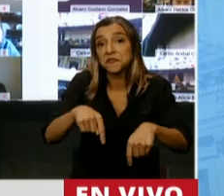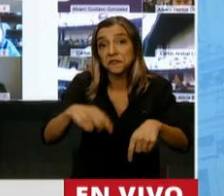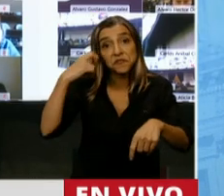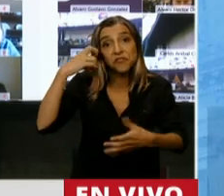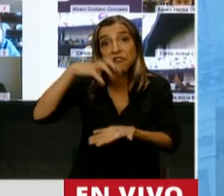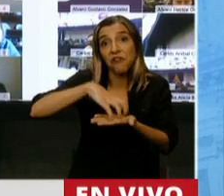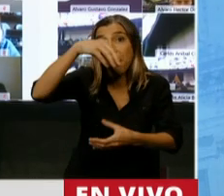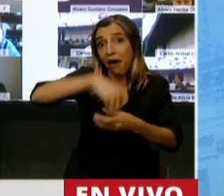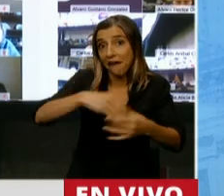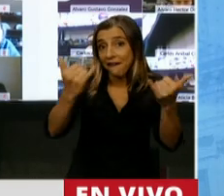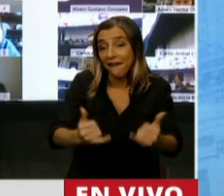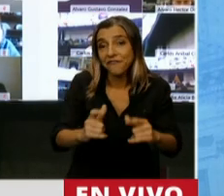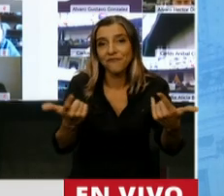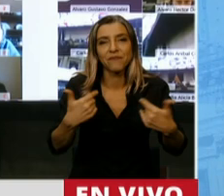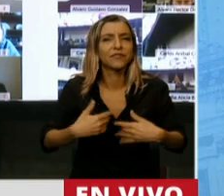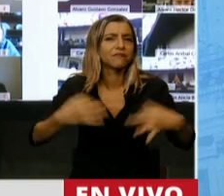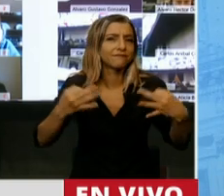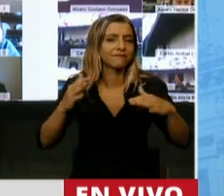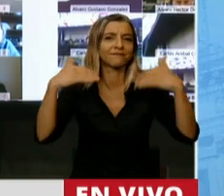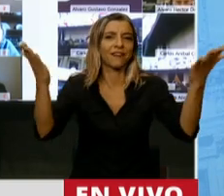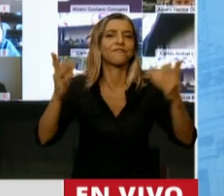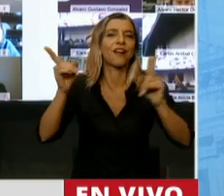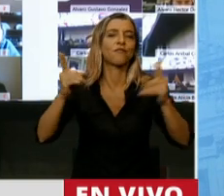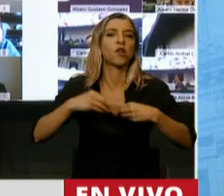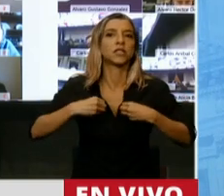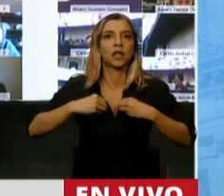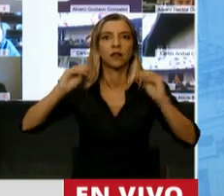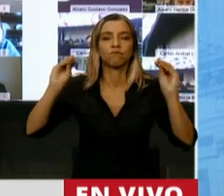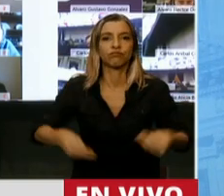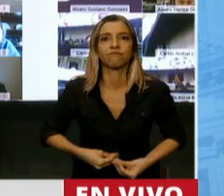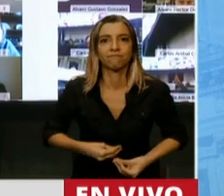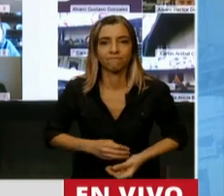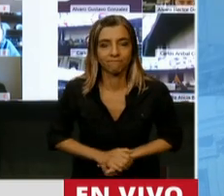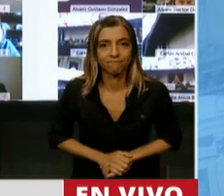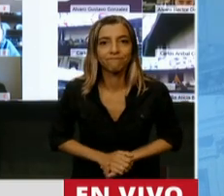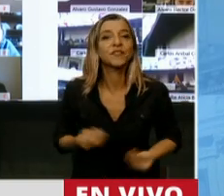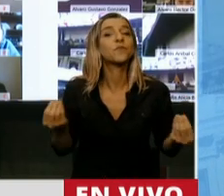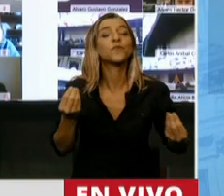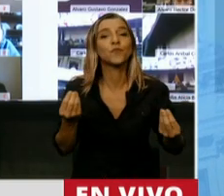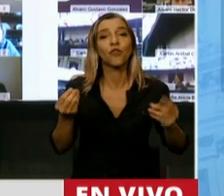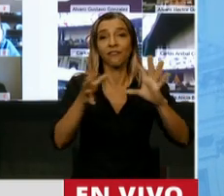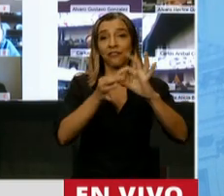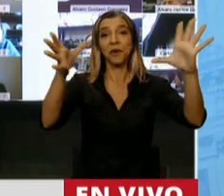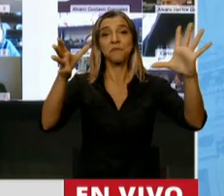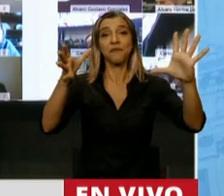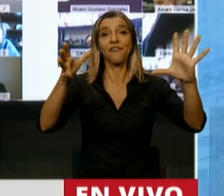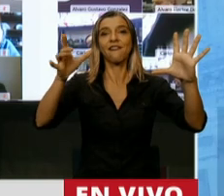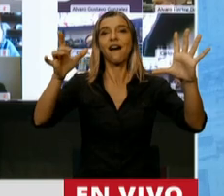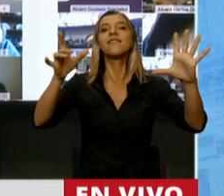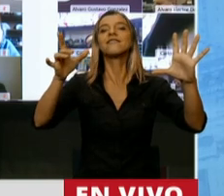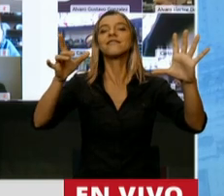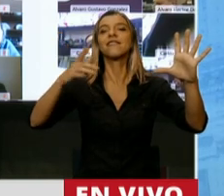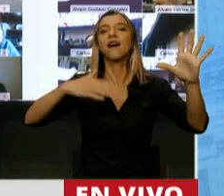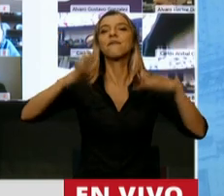pero seguro afuera de este recinto. Porque con la democracia no ganamos todos, hay algunos que